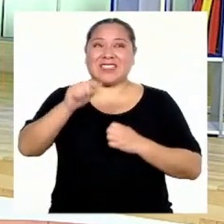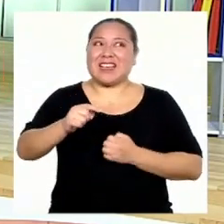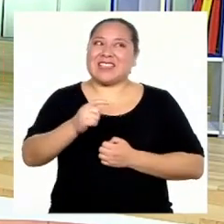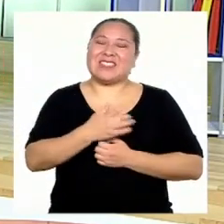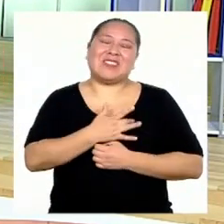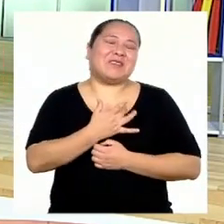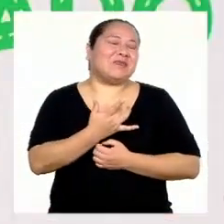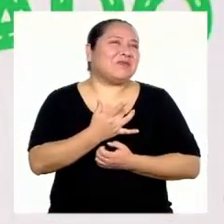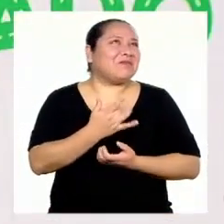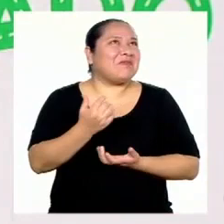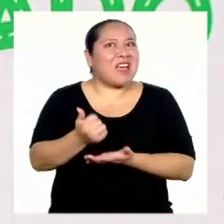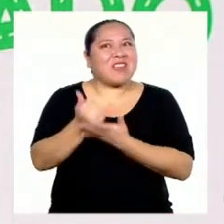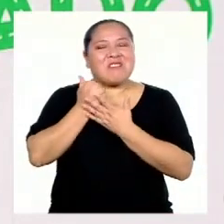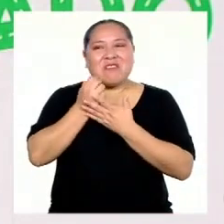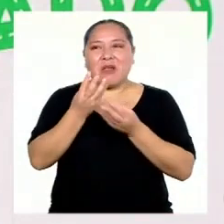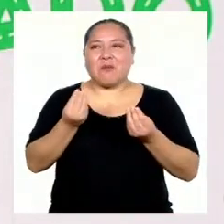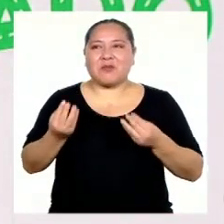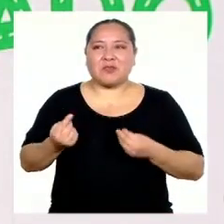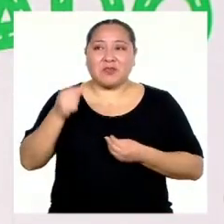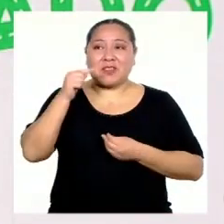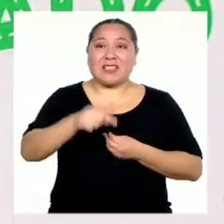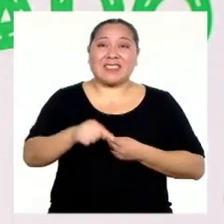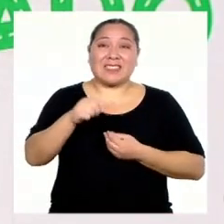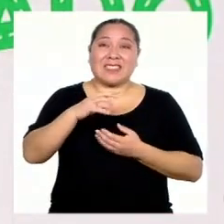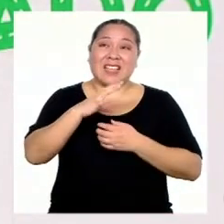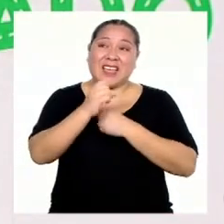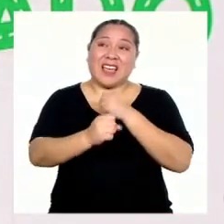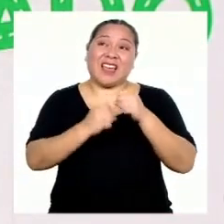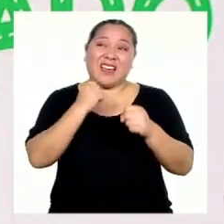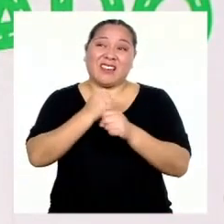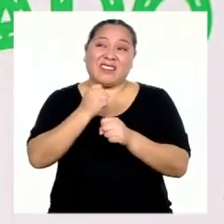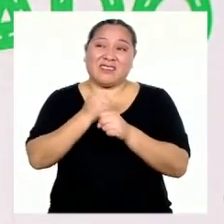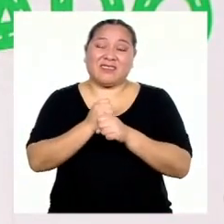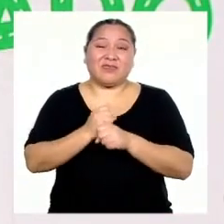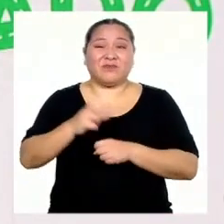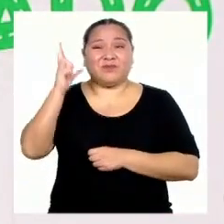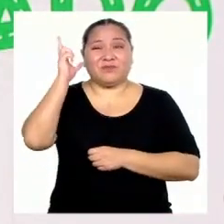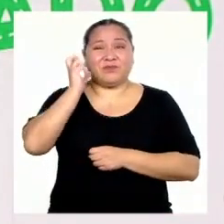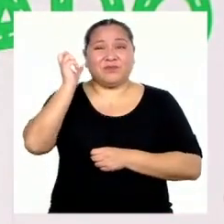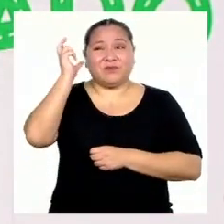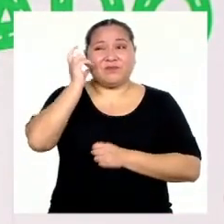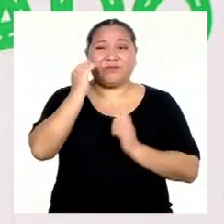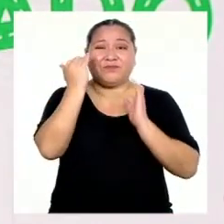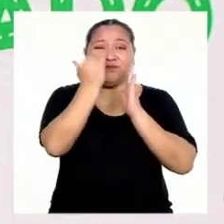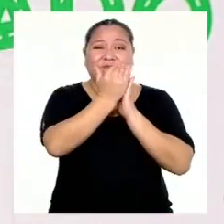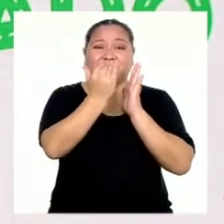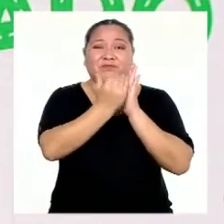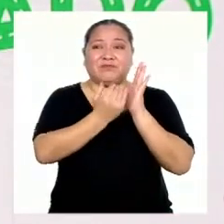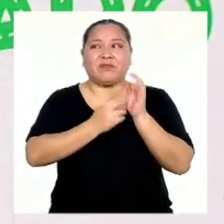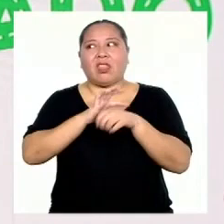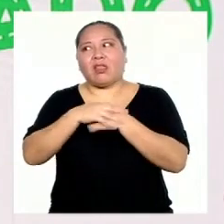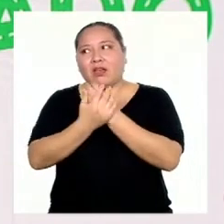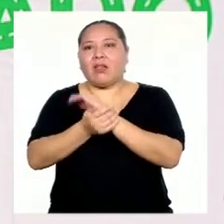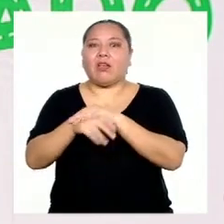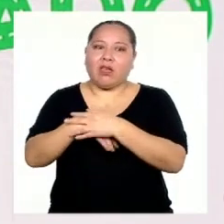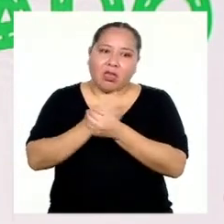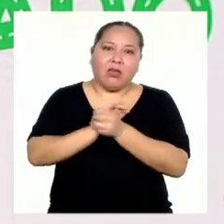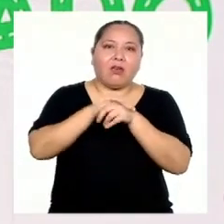súper motivada. Y es que la mayor parte de este año nos la hemos pasado escuchando instrucciones sobre cómo lavarnos las